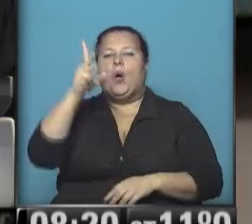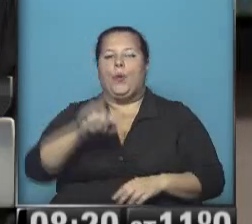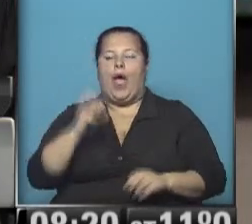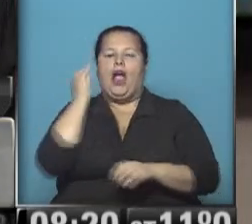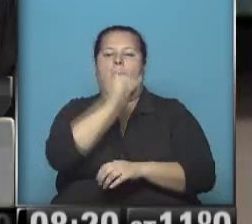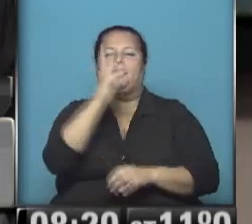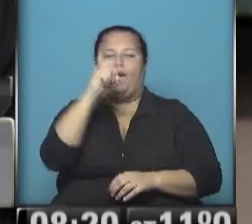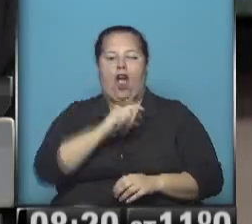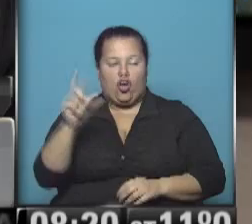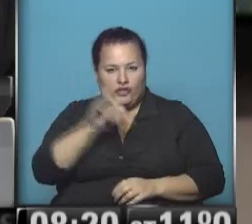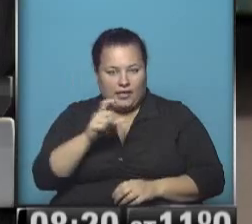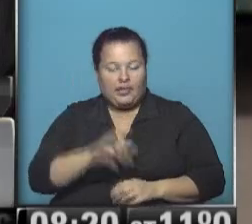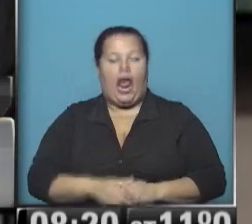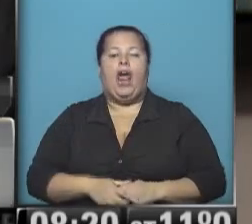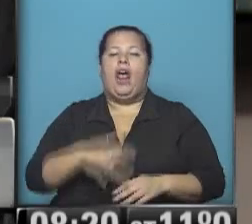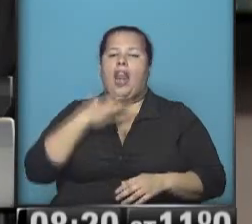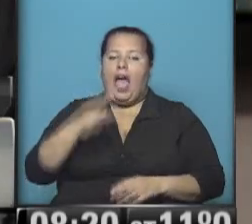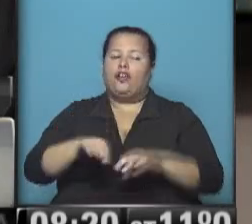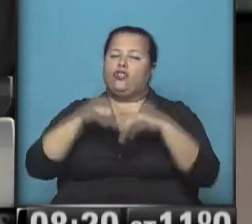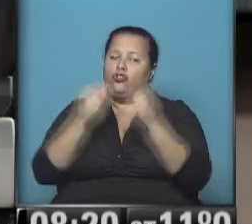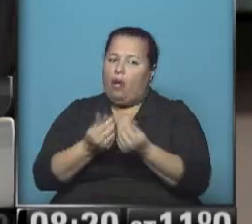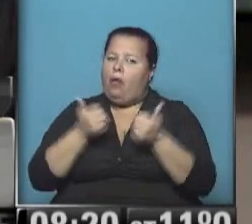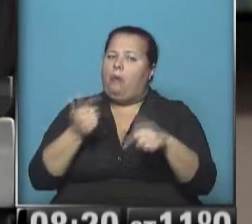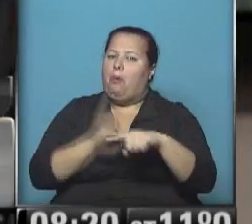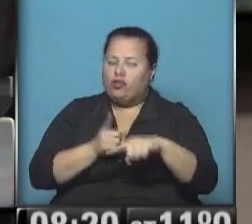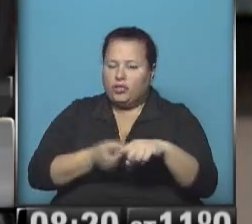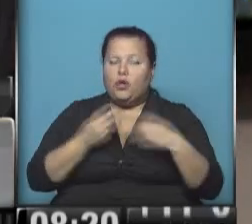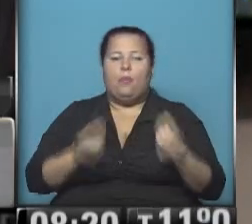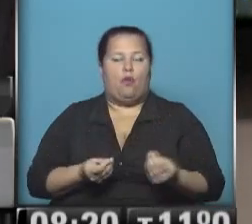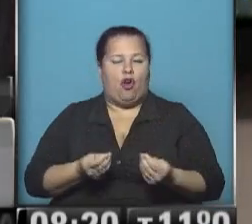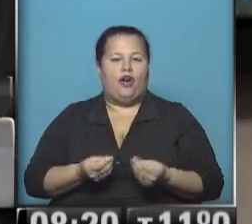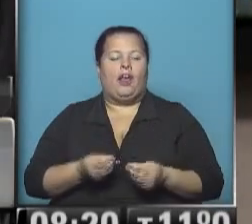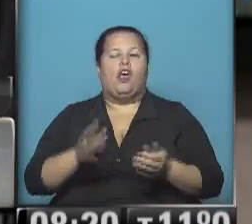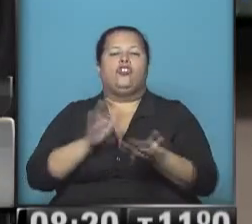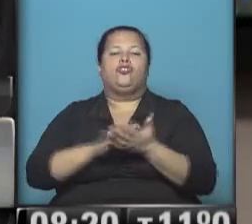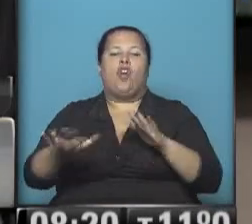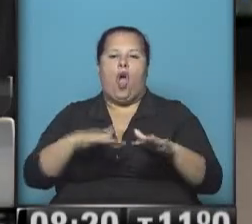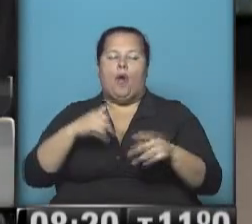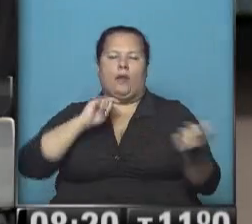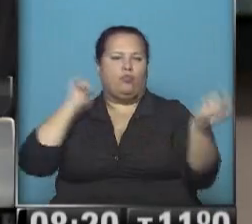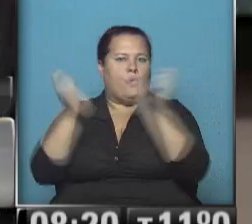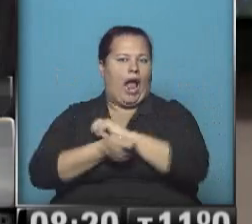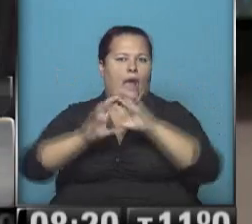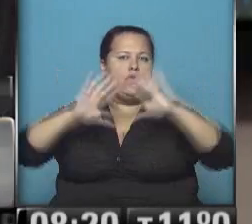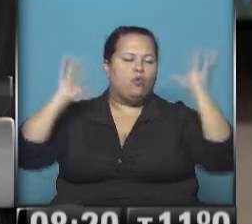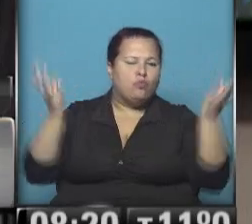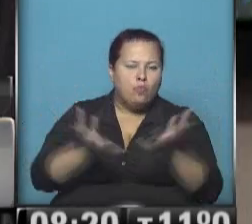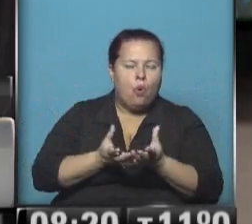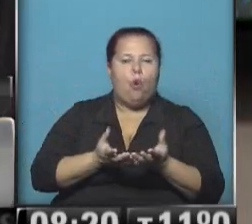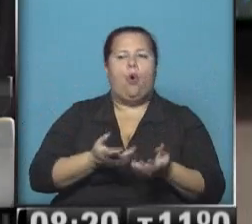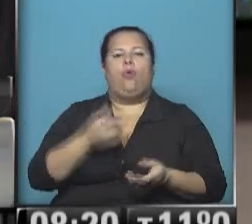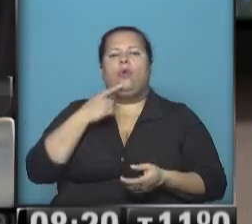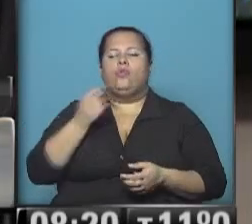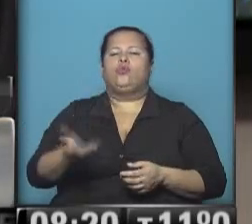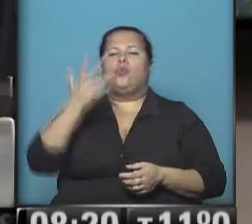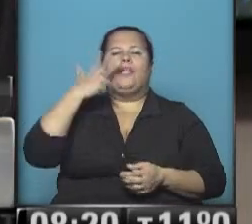envían al banco central y la verdad que el saldo es muy positivo porque bueno en un contexto de gran volatilidad internacional una